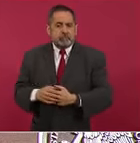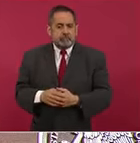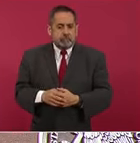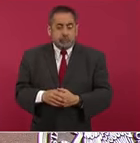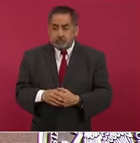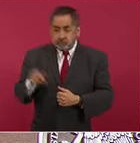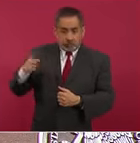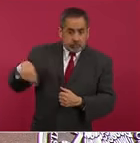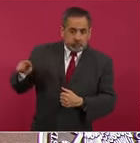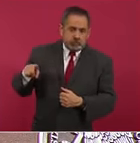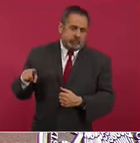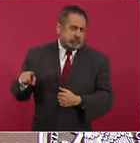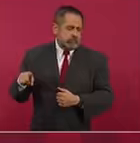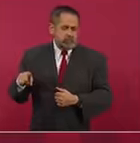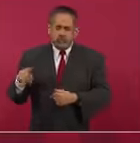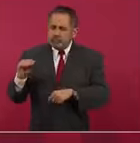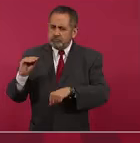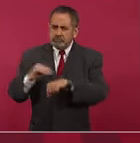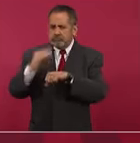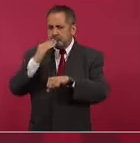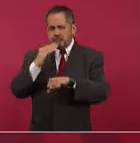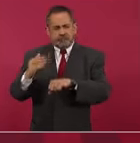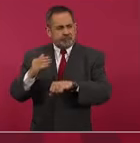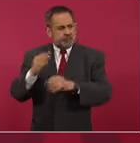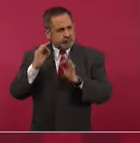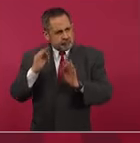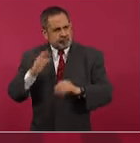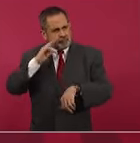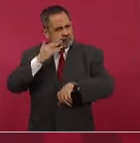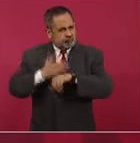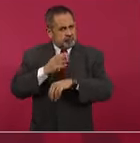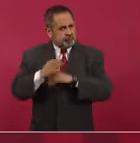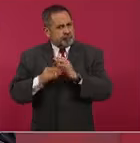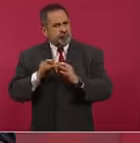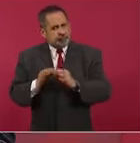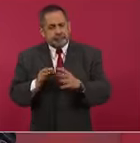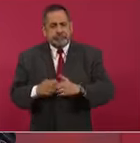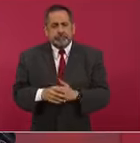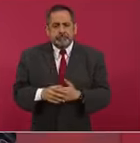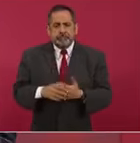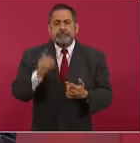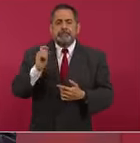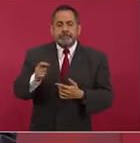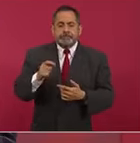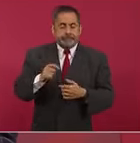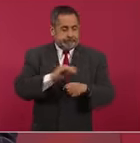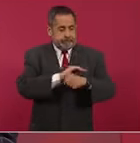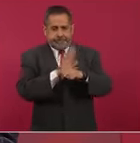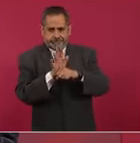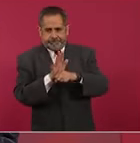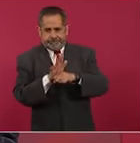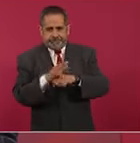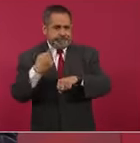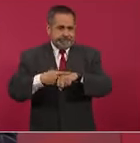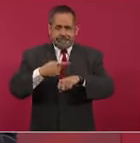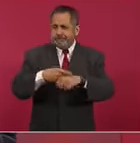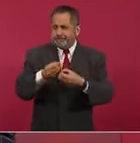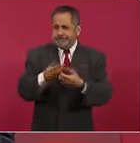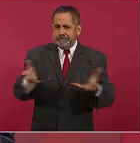portado pero muy bien a la altura, porque no solo es el daño de la pandemia, sino